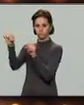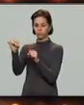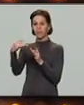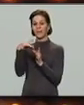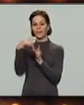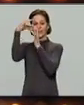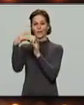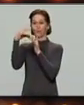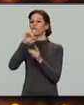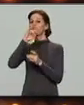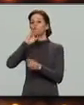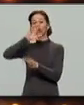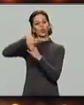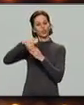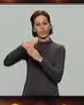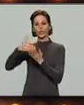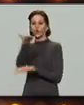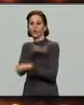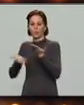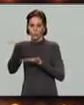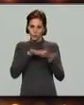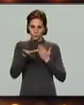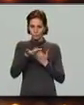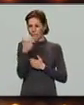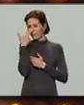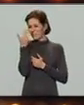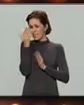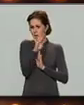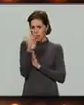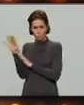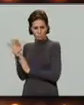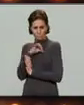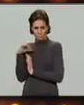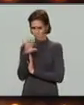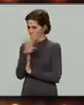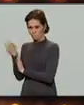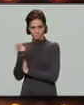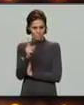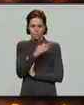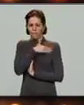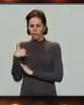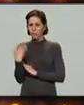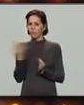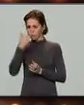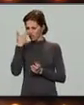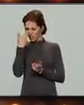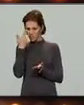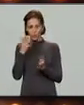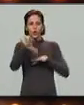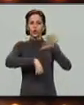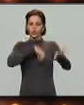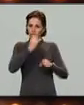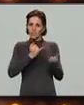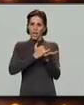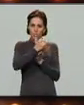Popular. Nuestro liderazgo será colaborativo y por encima de cualquier interés estará siempre defender